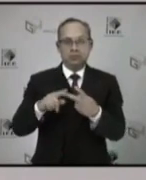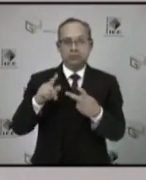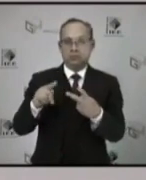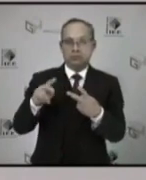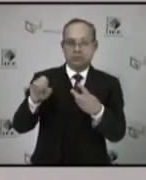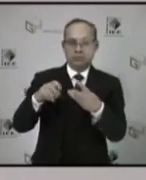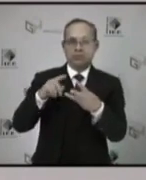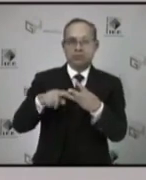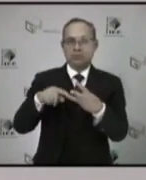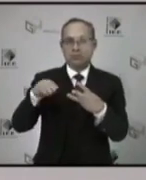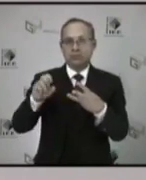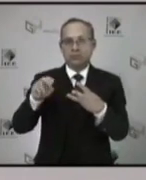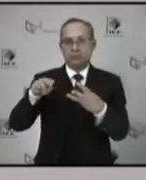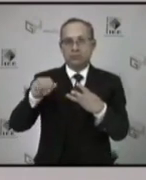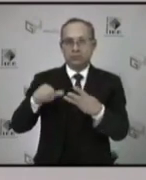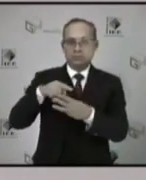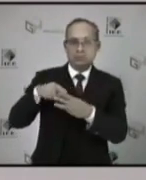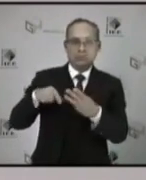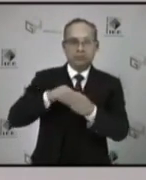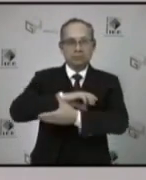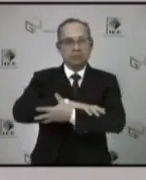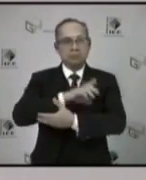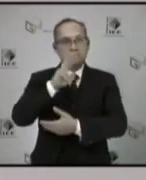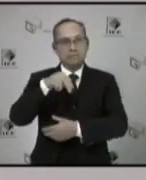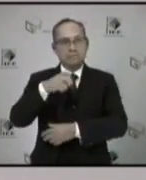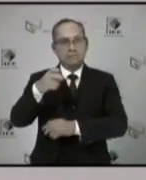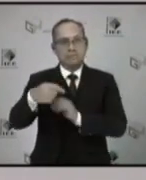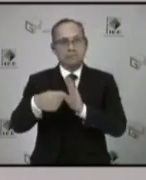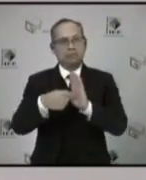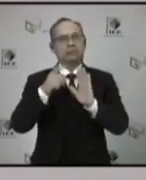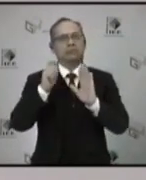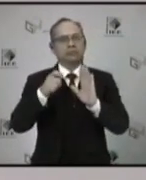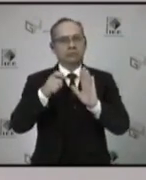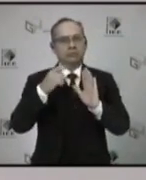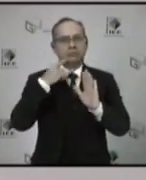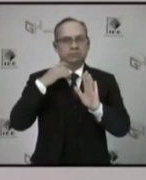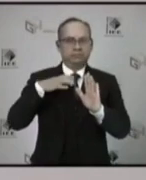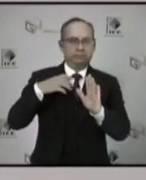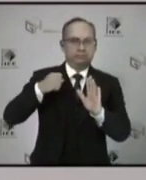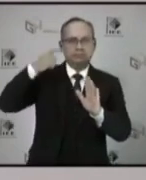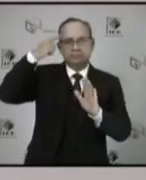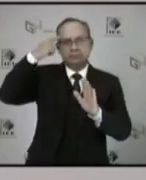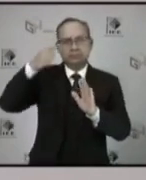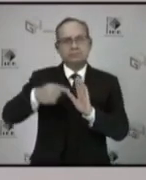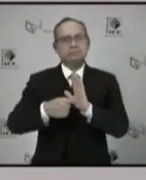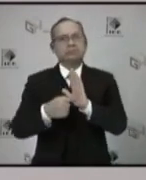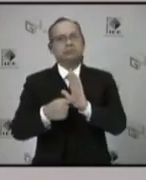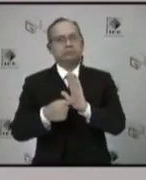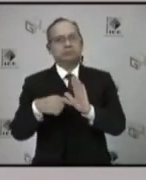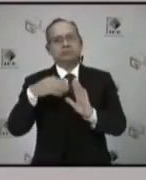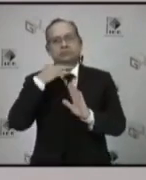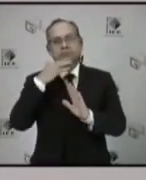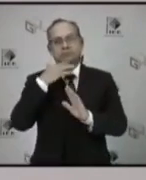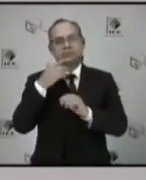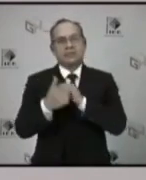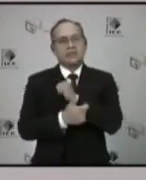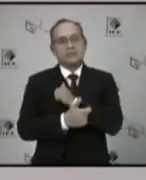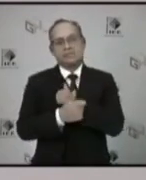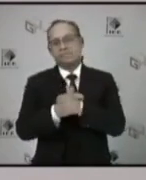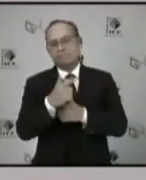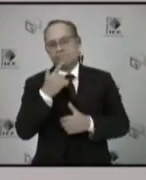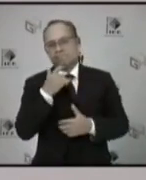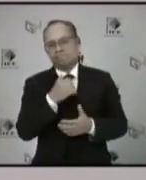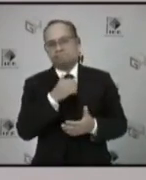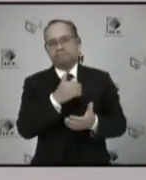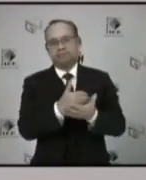que precisamente tiene la bandera de la lucha contra la corrupción. La corrupción es el cáncer